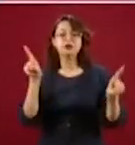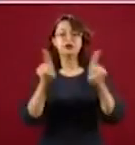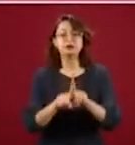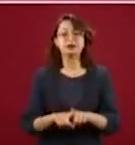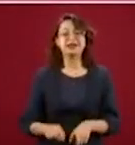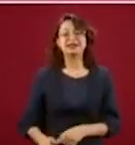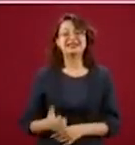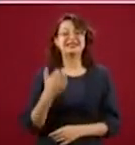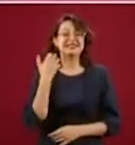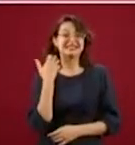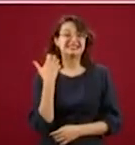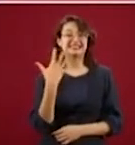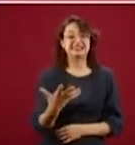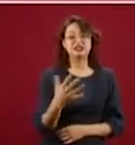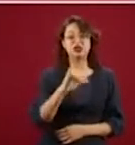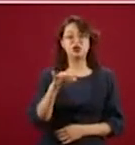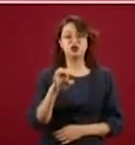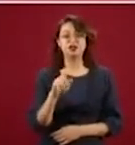pero